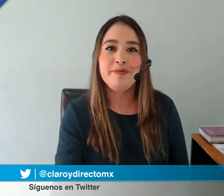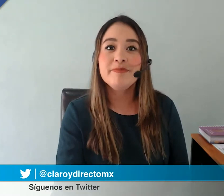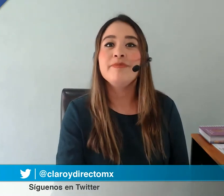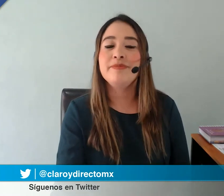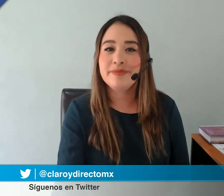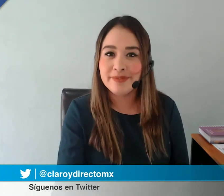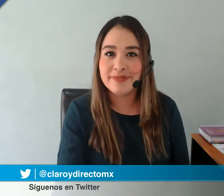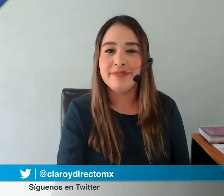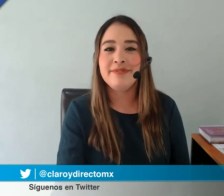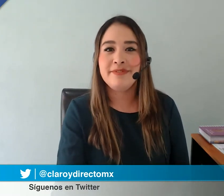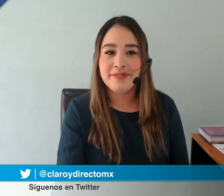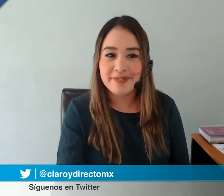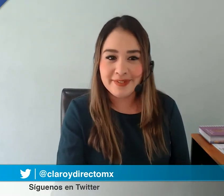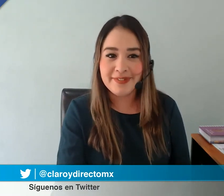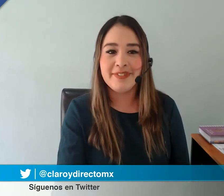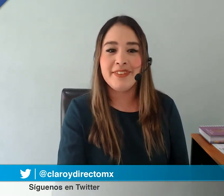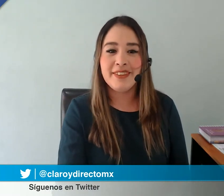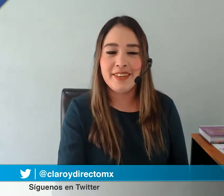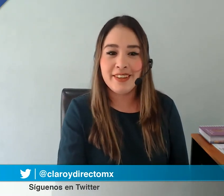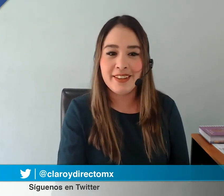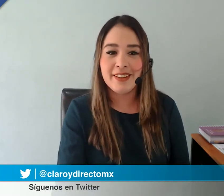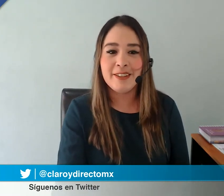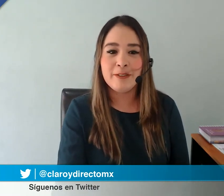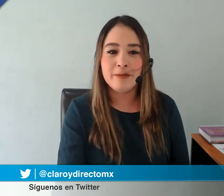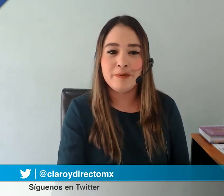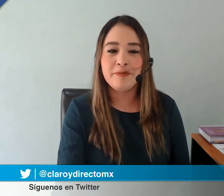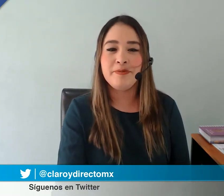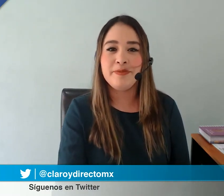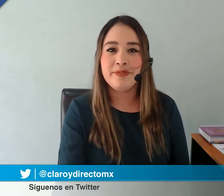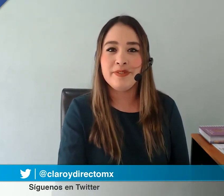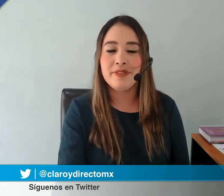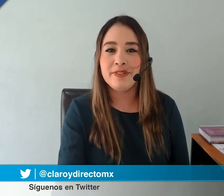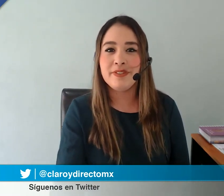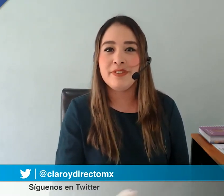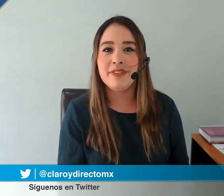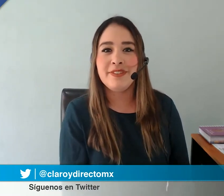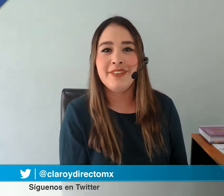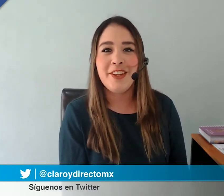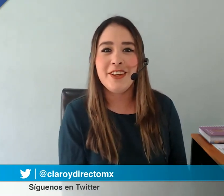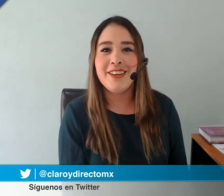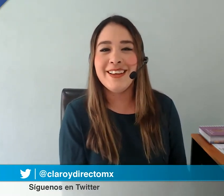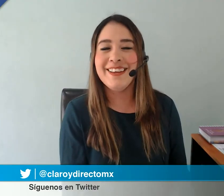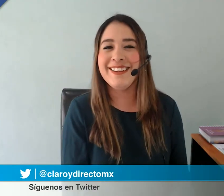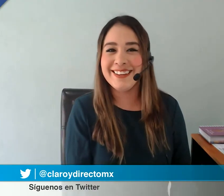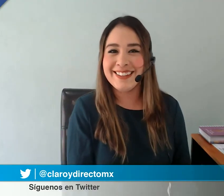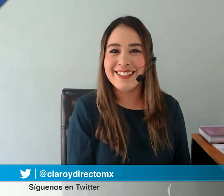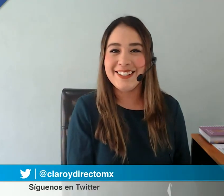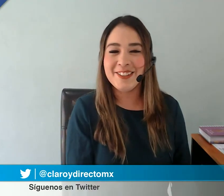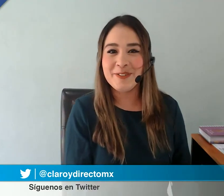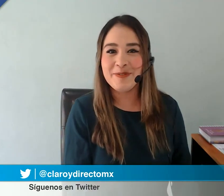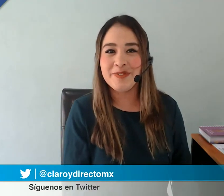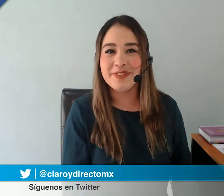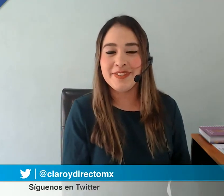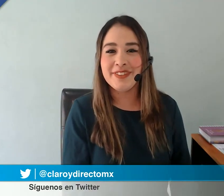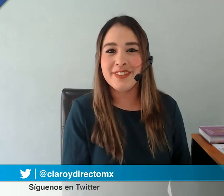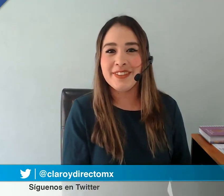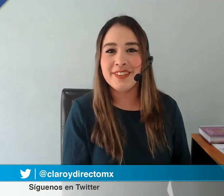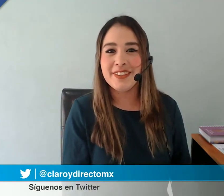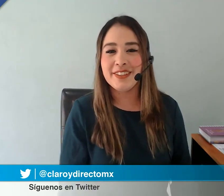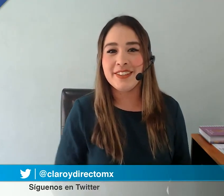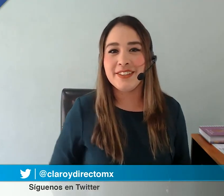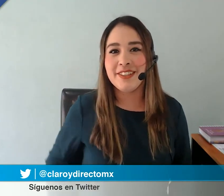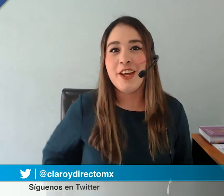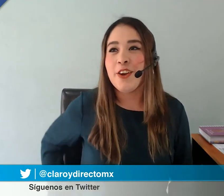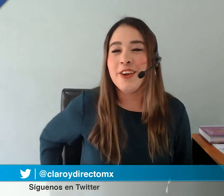canasta básica este son tú tienes otros datos son los datos que si has visto están por debajo de g